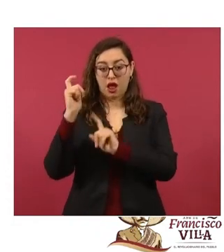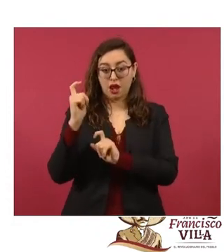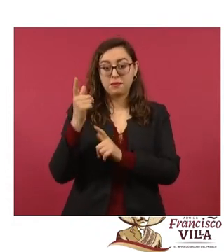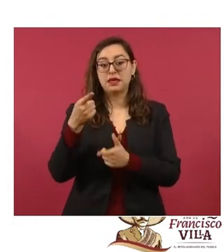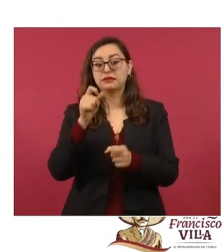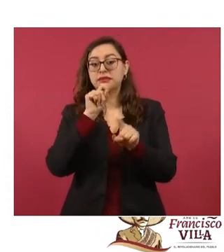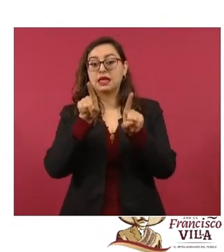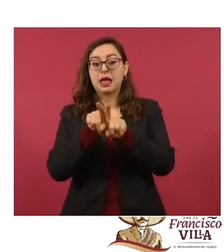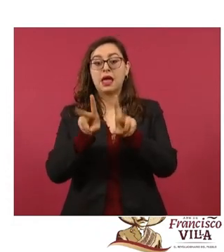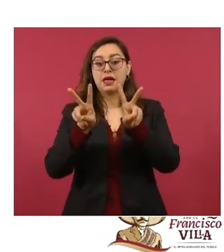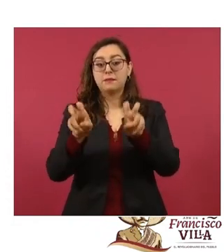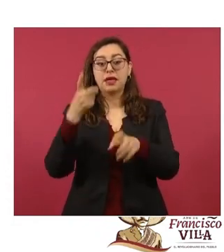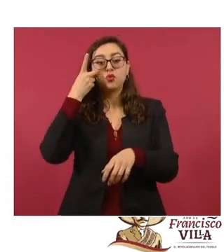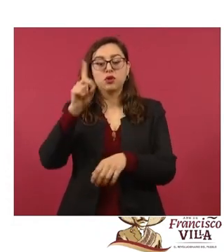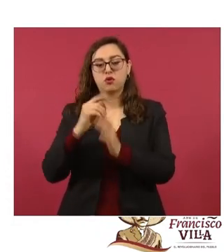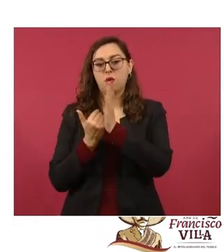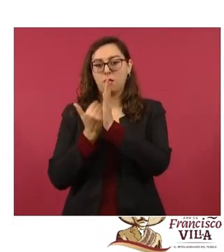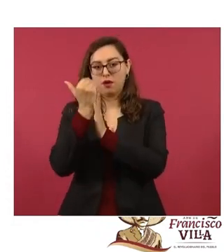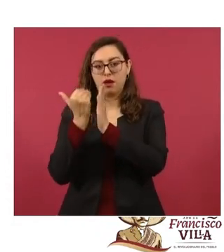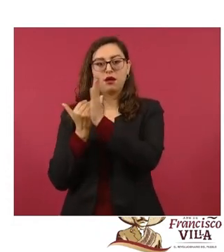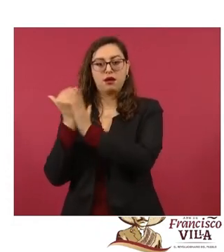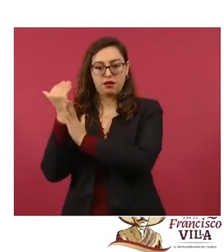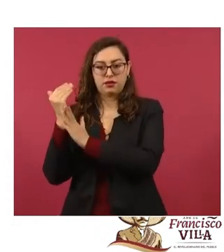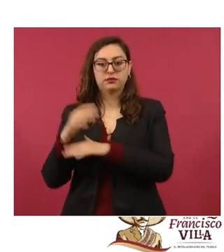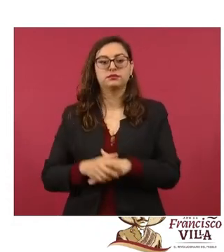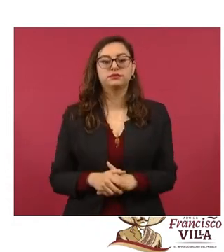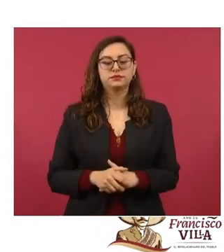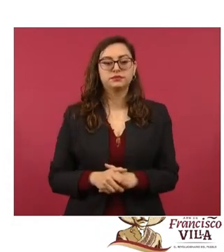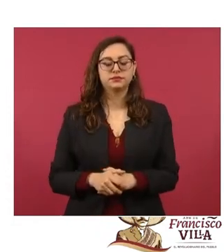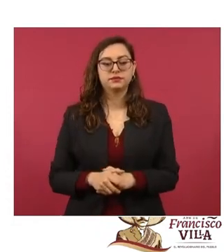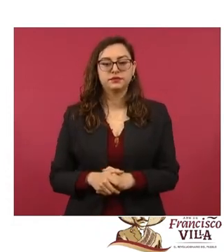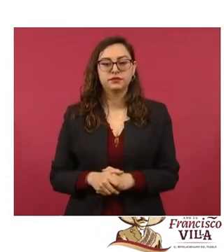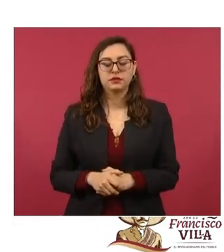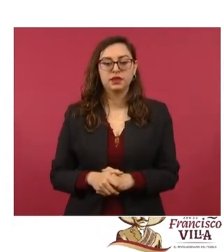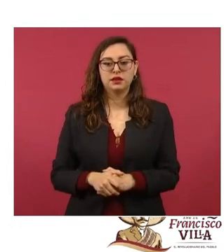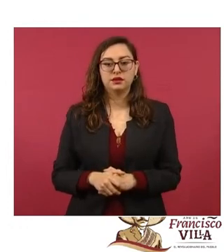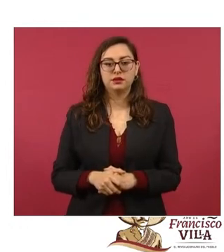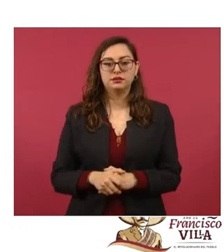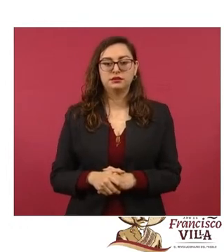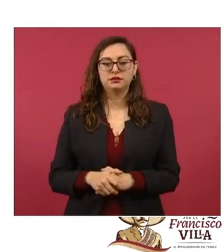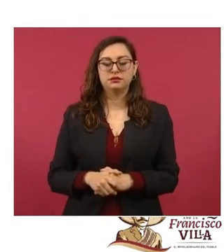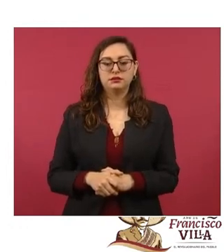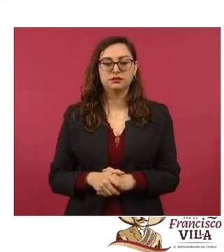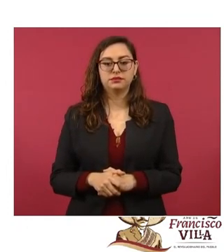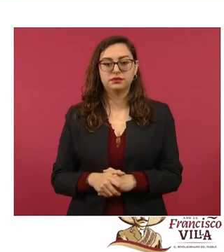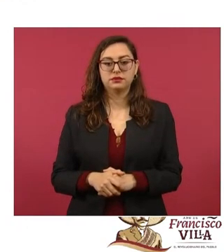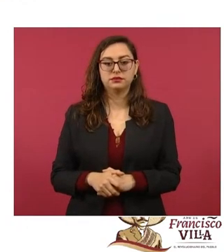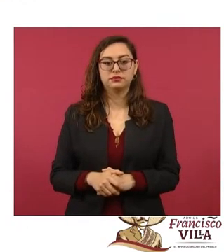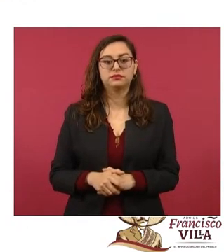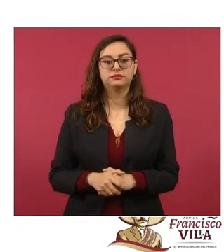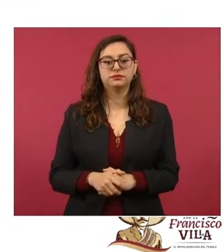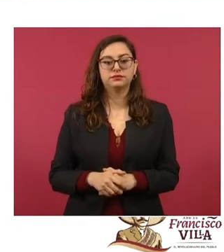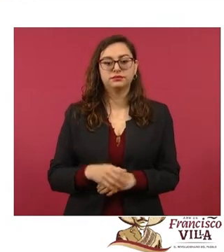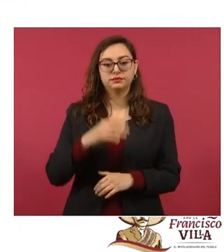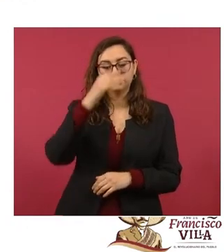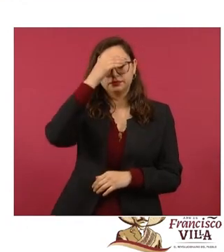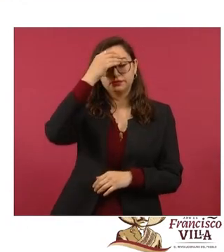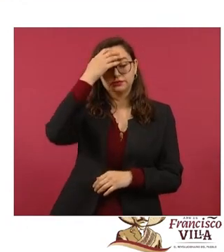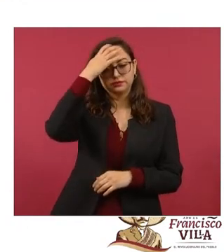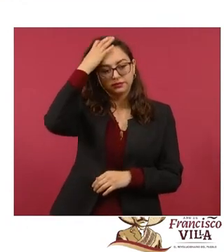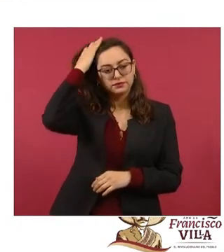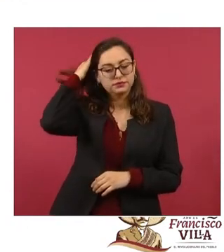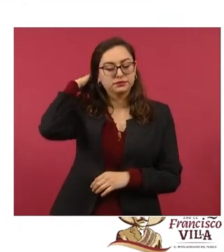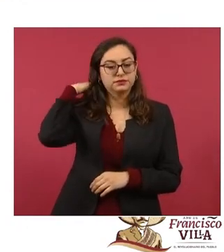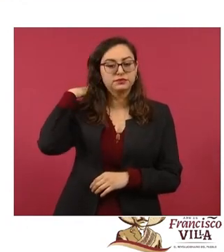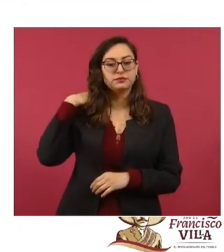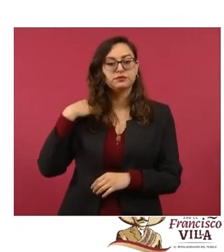Este es homicidio, adelante. Este es importantísimo porque sí se ha avanzado